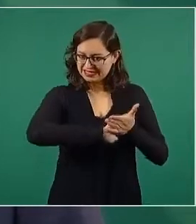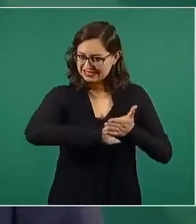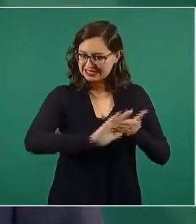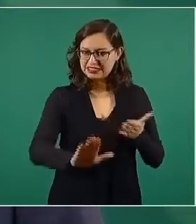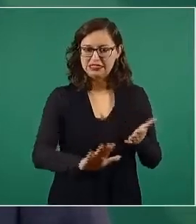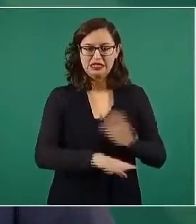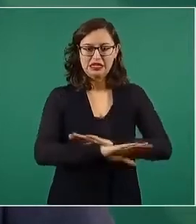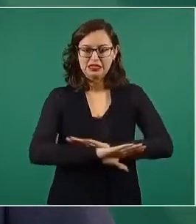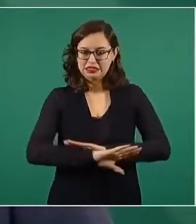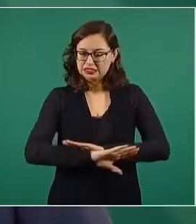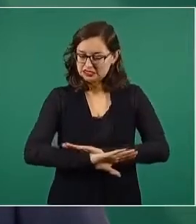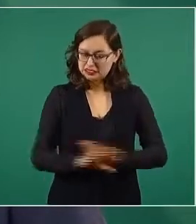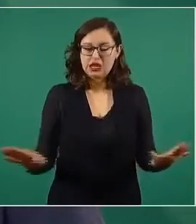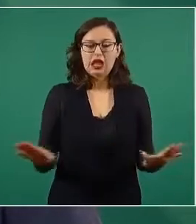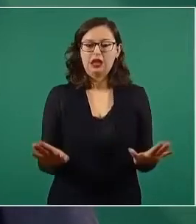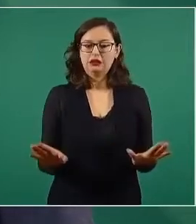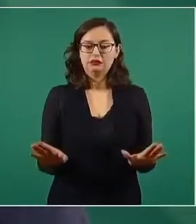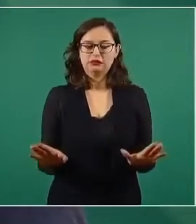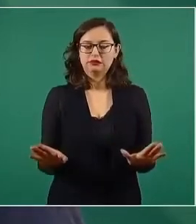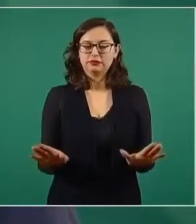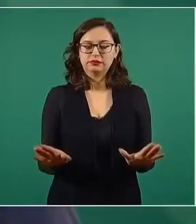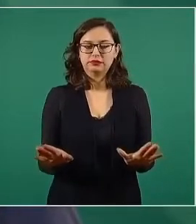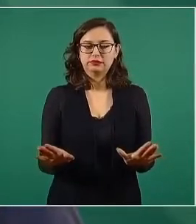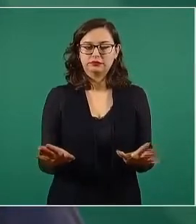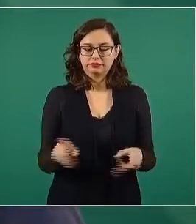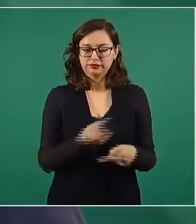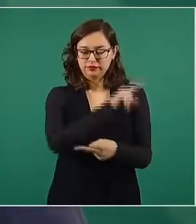desapareció, nada más que